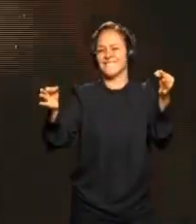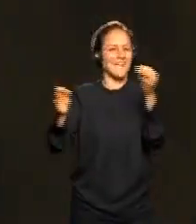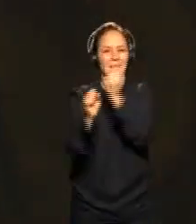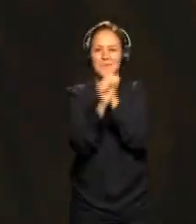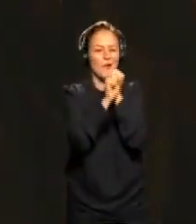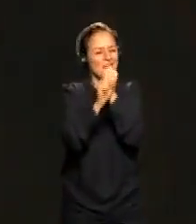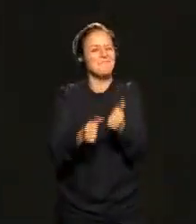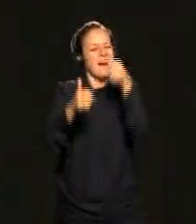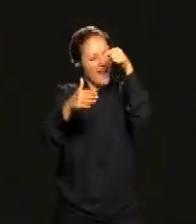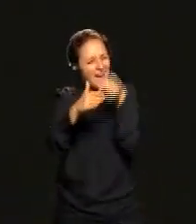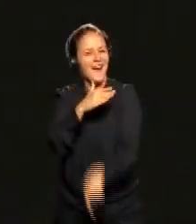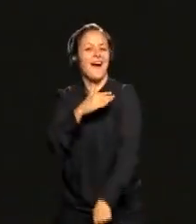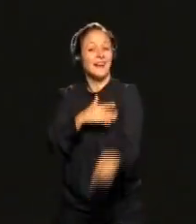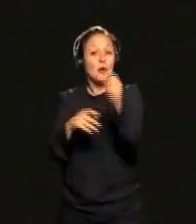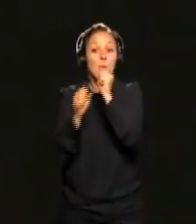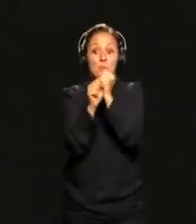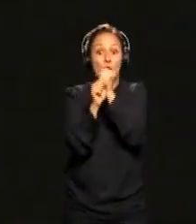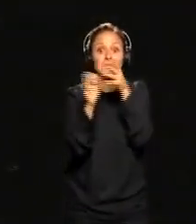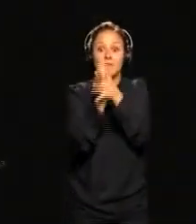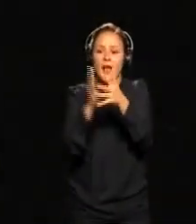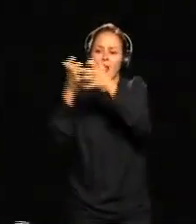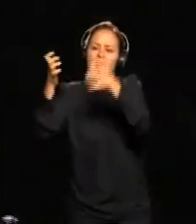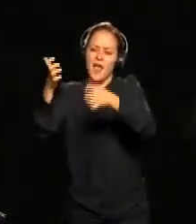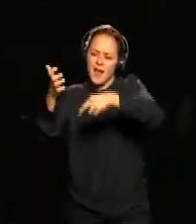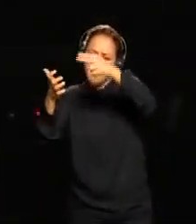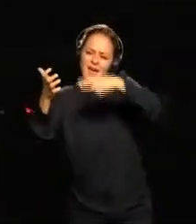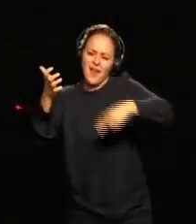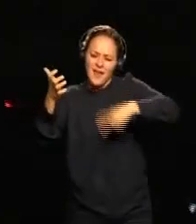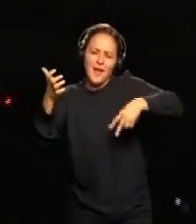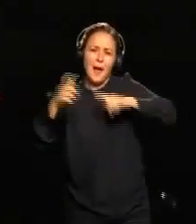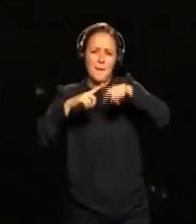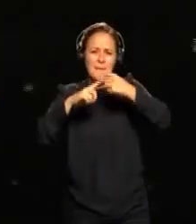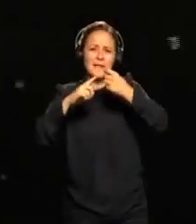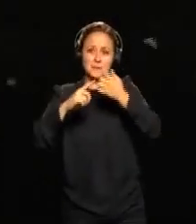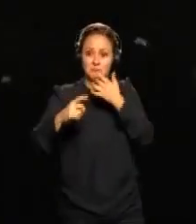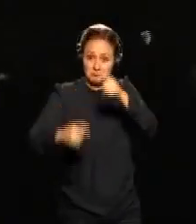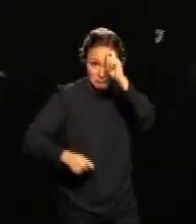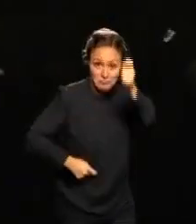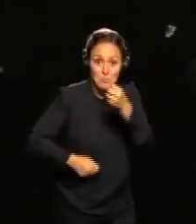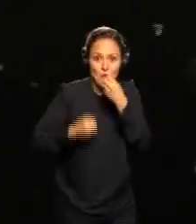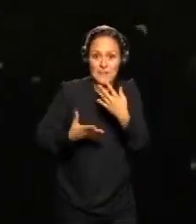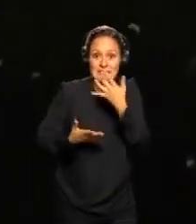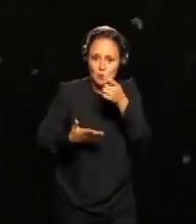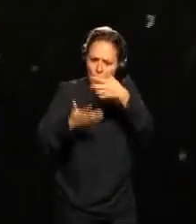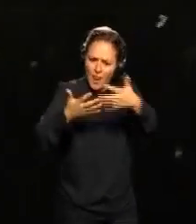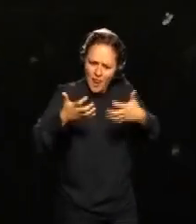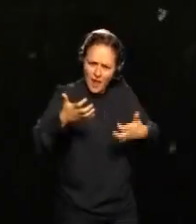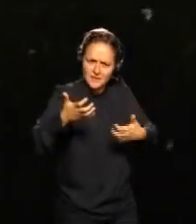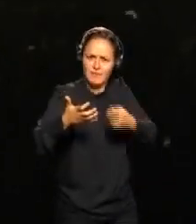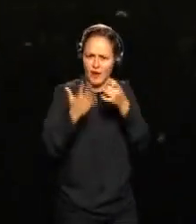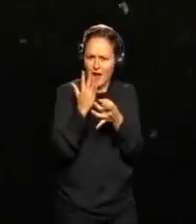coral. Una murga es letra y más letra, y chapo si tienes letra y la puedes